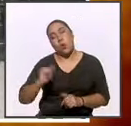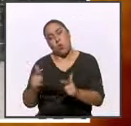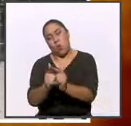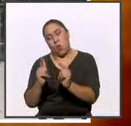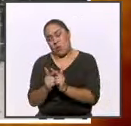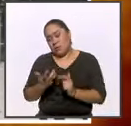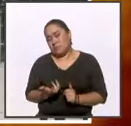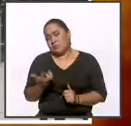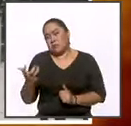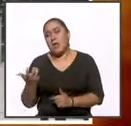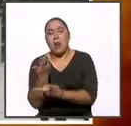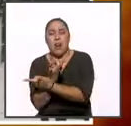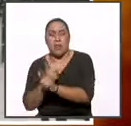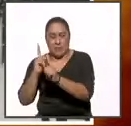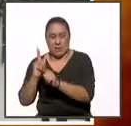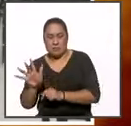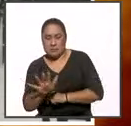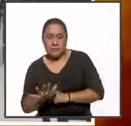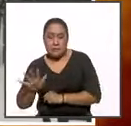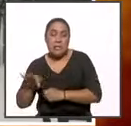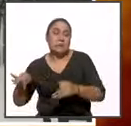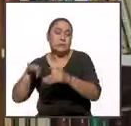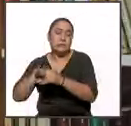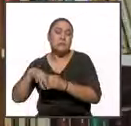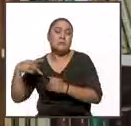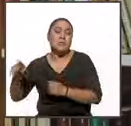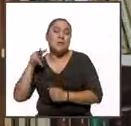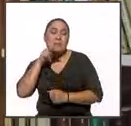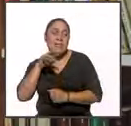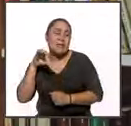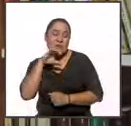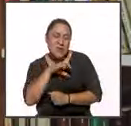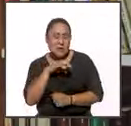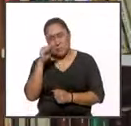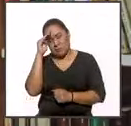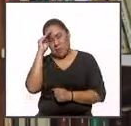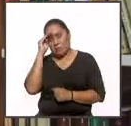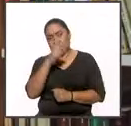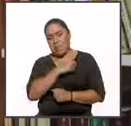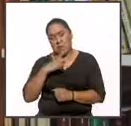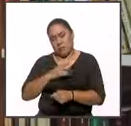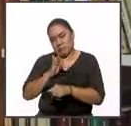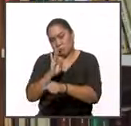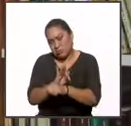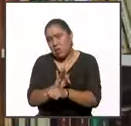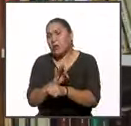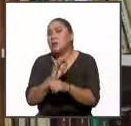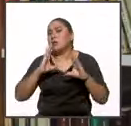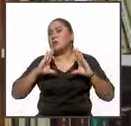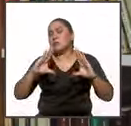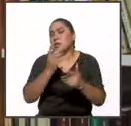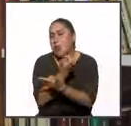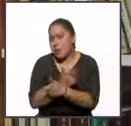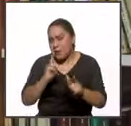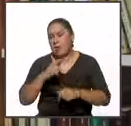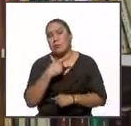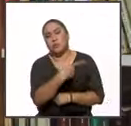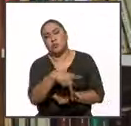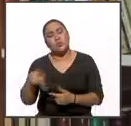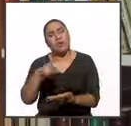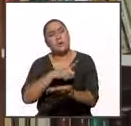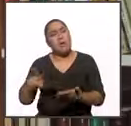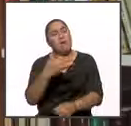de liberales moderados, cercanos a Venustiano Carranza, defendió la libertad de enseñanza y el derecho de las